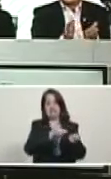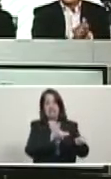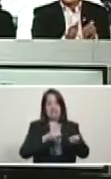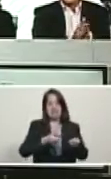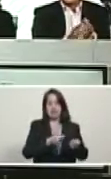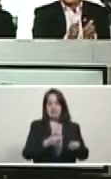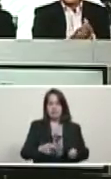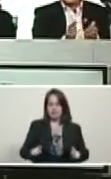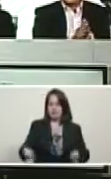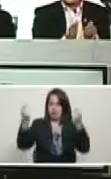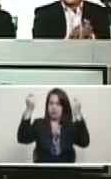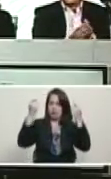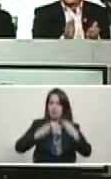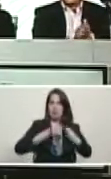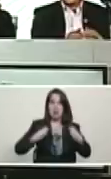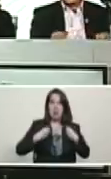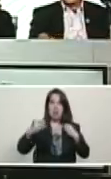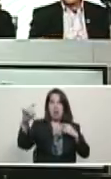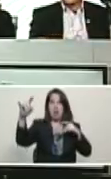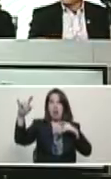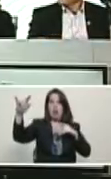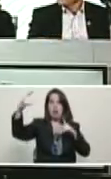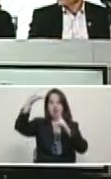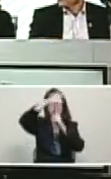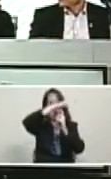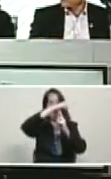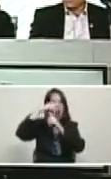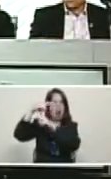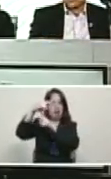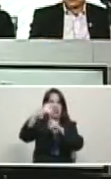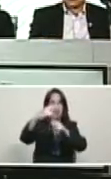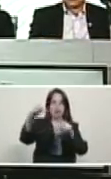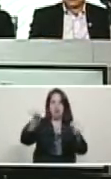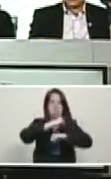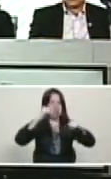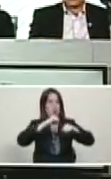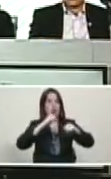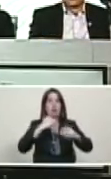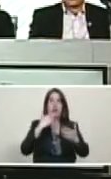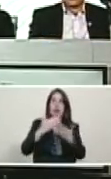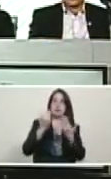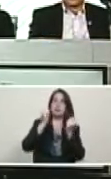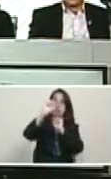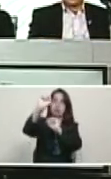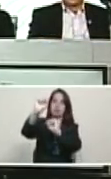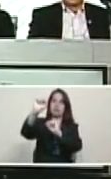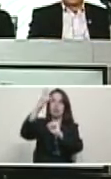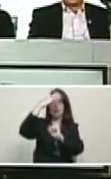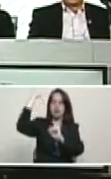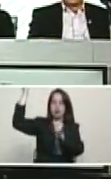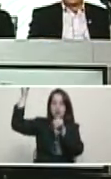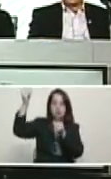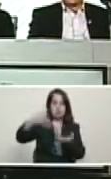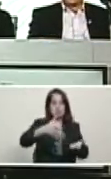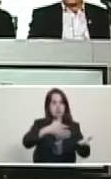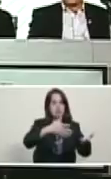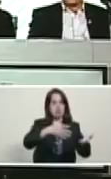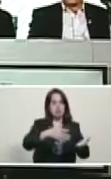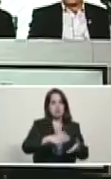milagrosamente a un atentado que me hicieron con drones gracias a la protección de dios